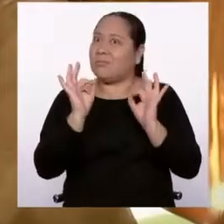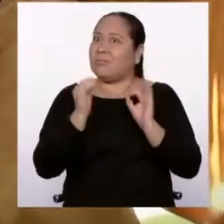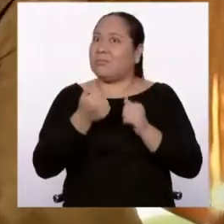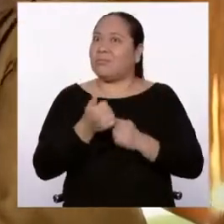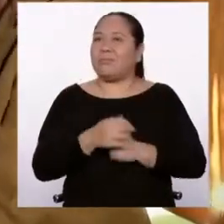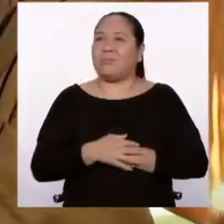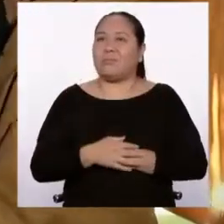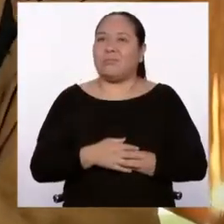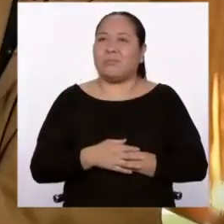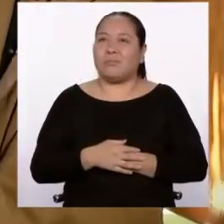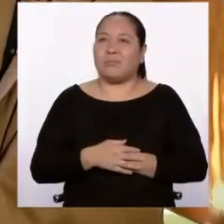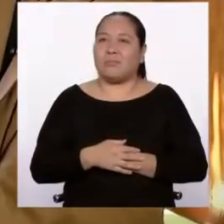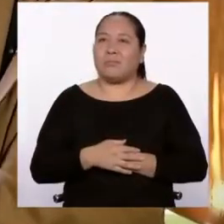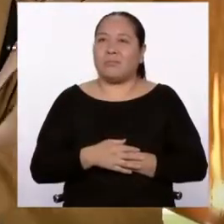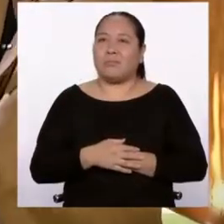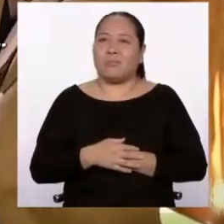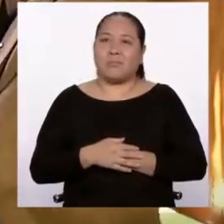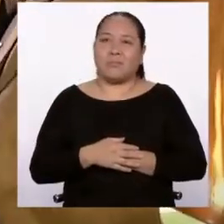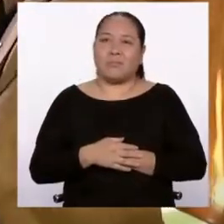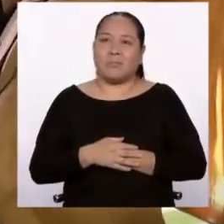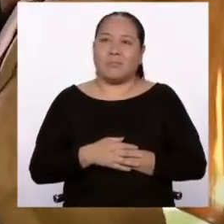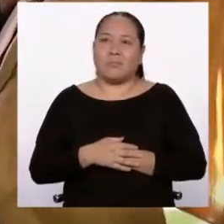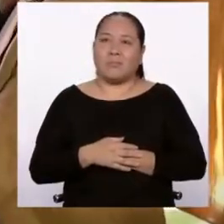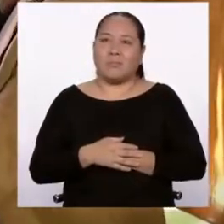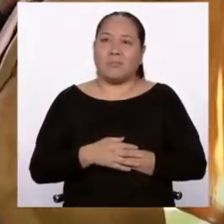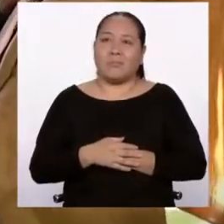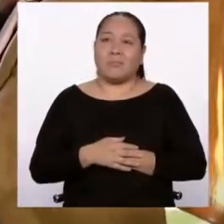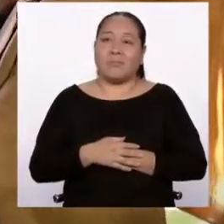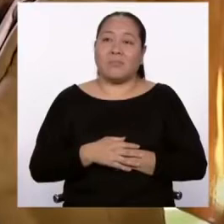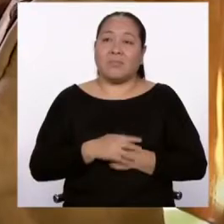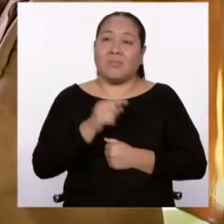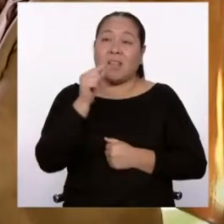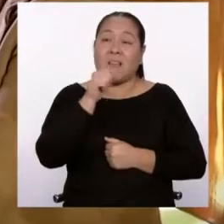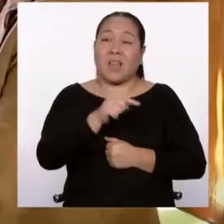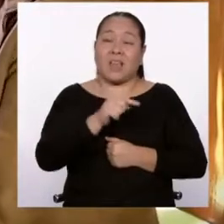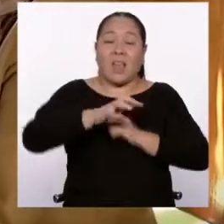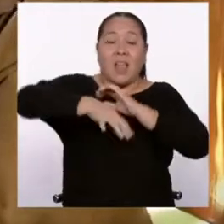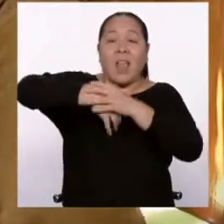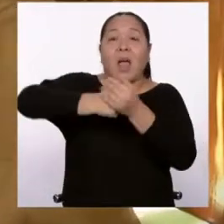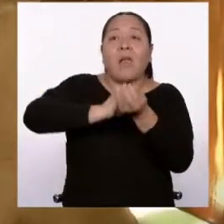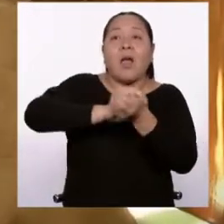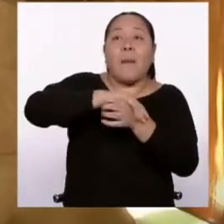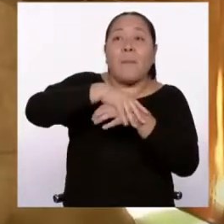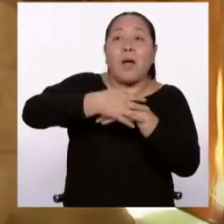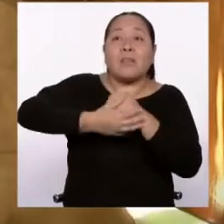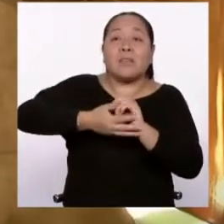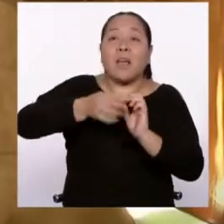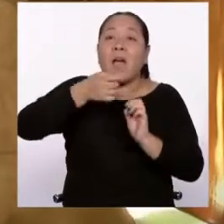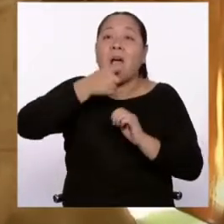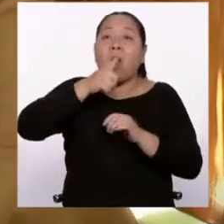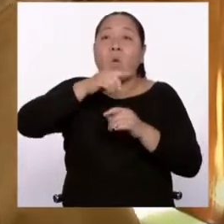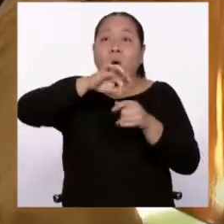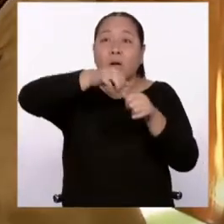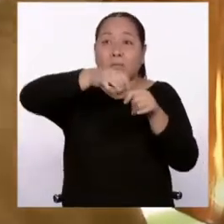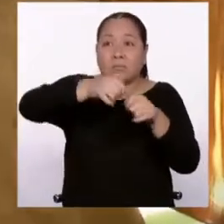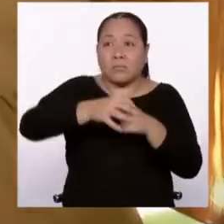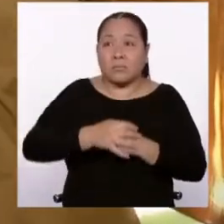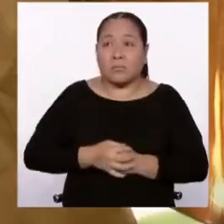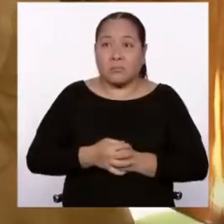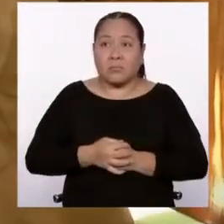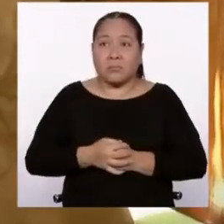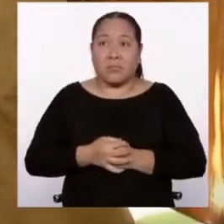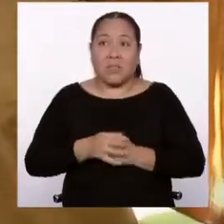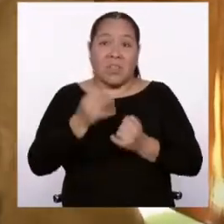Aquí, un lavatorio un cañito para el agua. Una